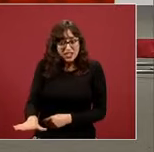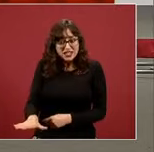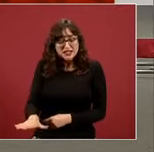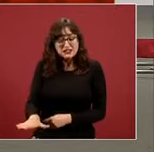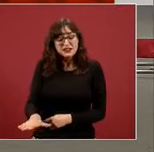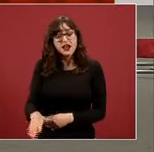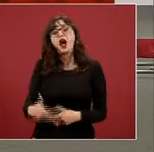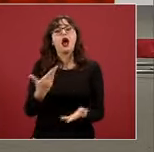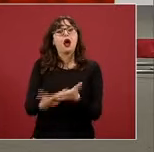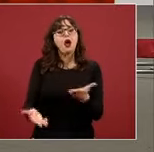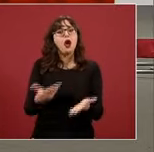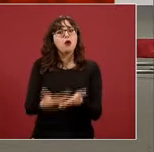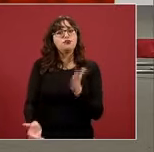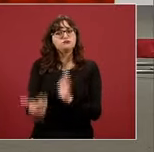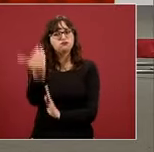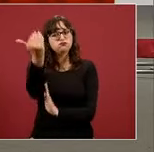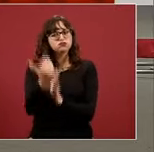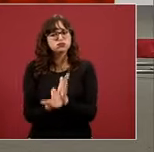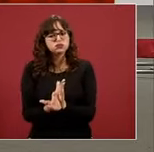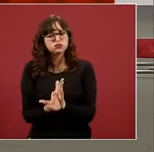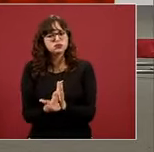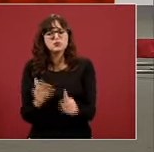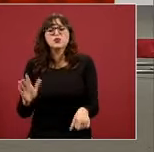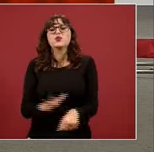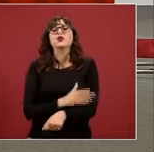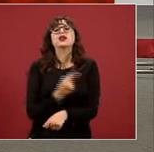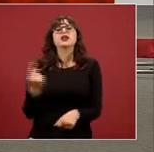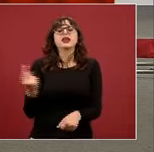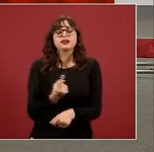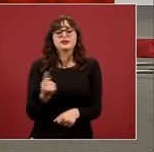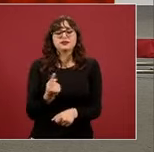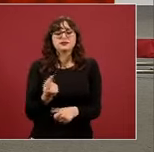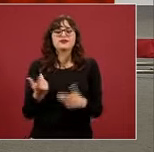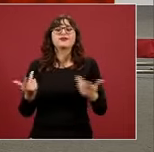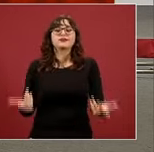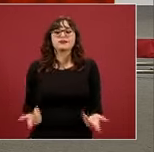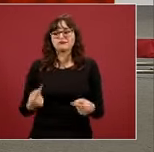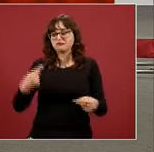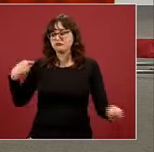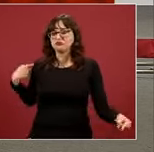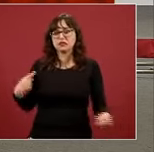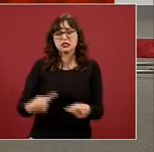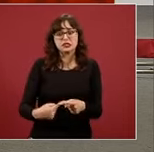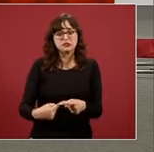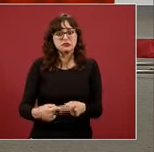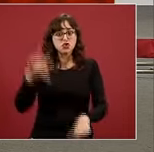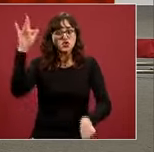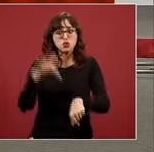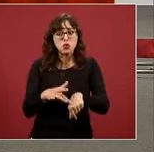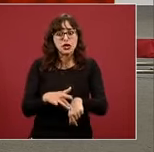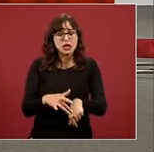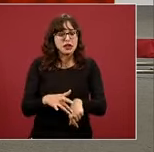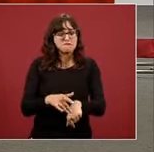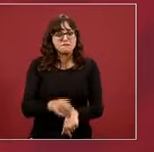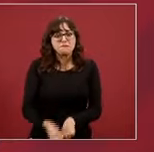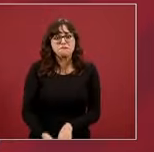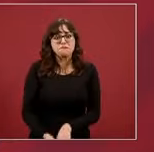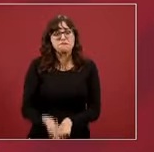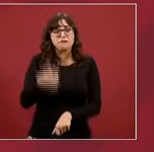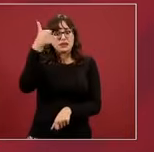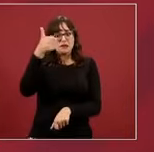Y esto en parte se explica por toda esta inexperiencia social, no solamente de los